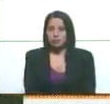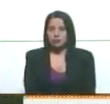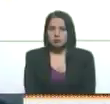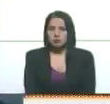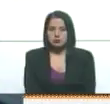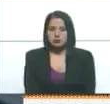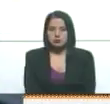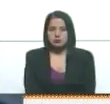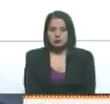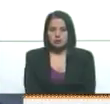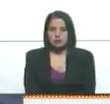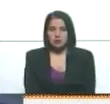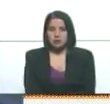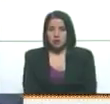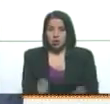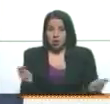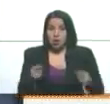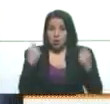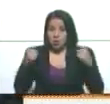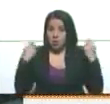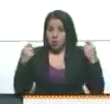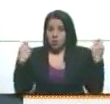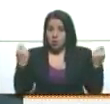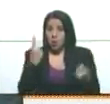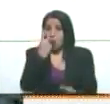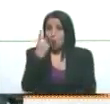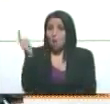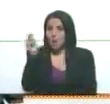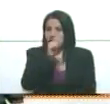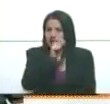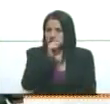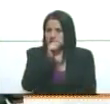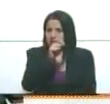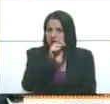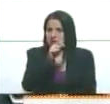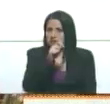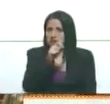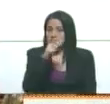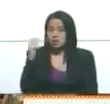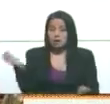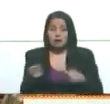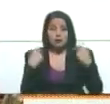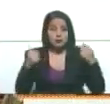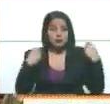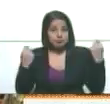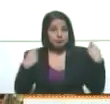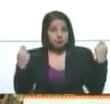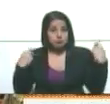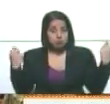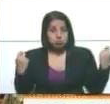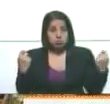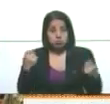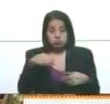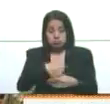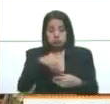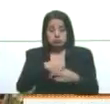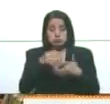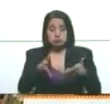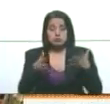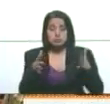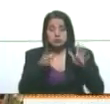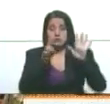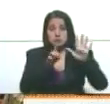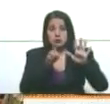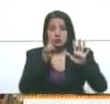En una campaña de un mes, ¿verdad? En un mes de campaña, en un mes, sacó